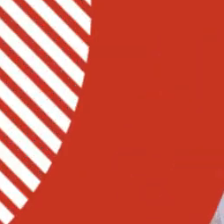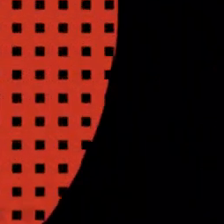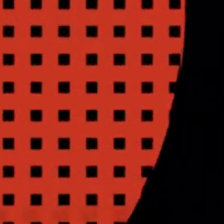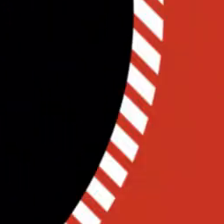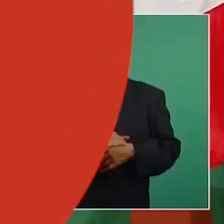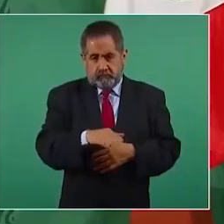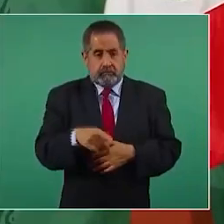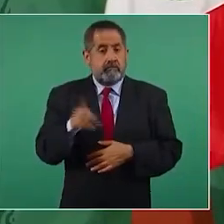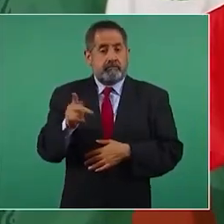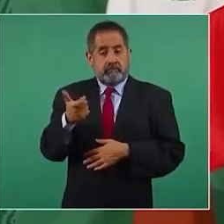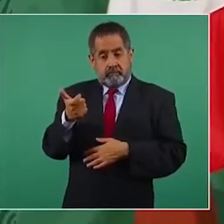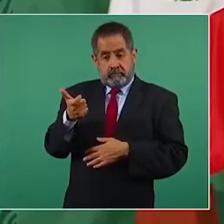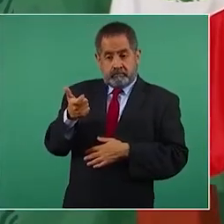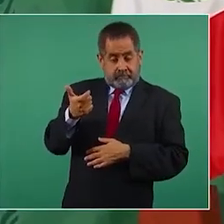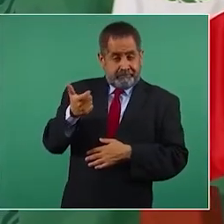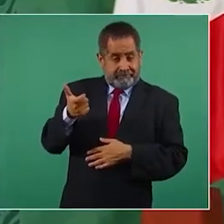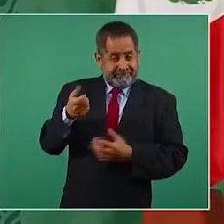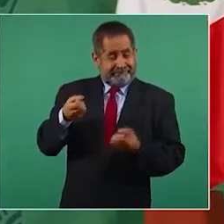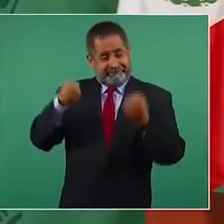tenemos.